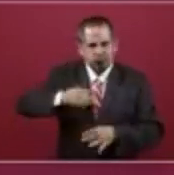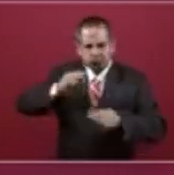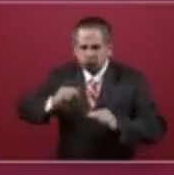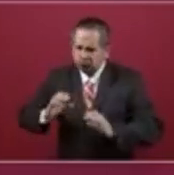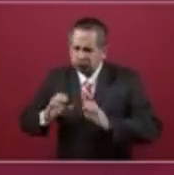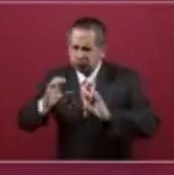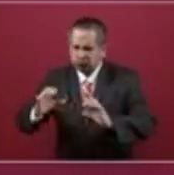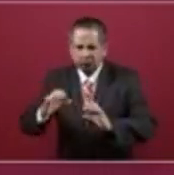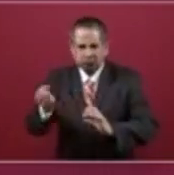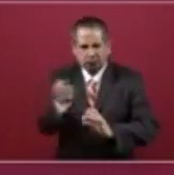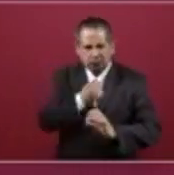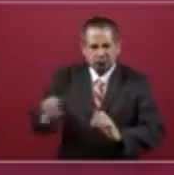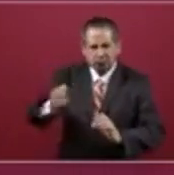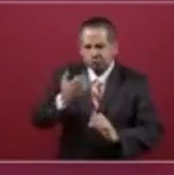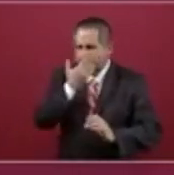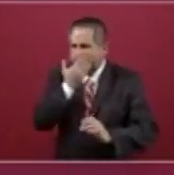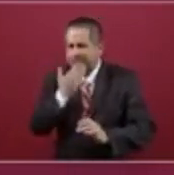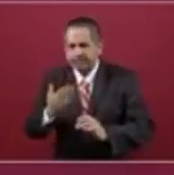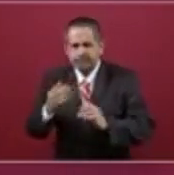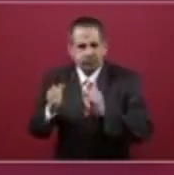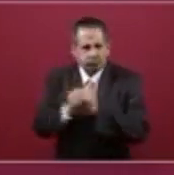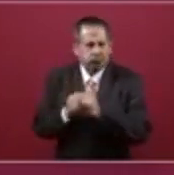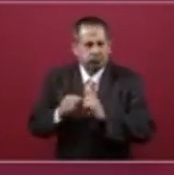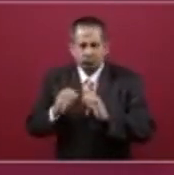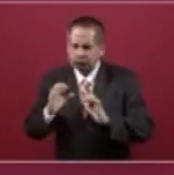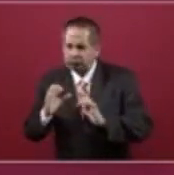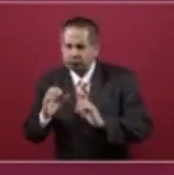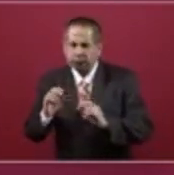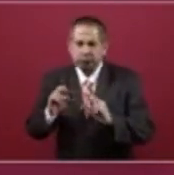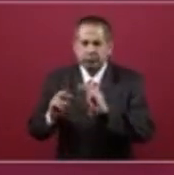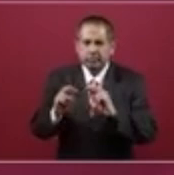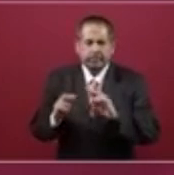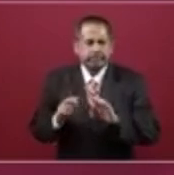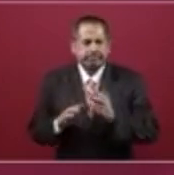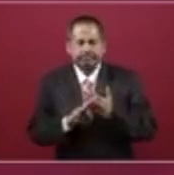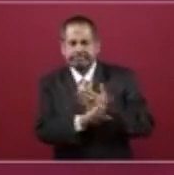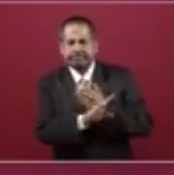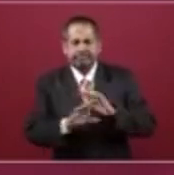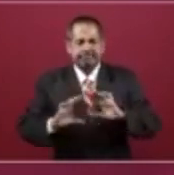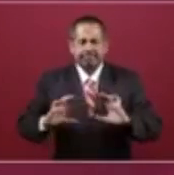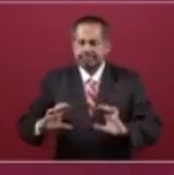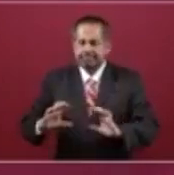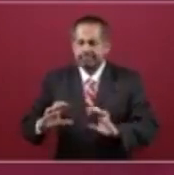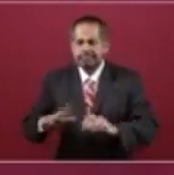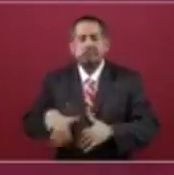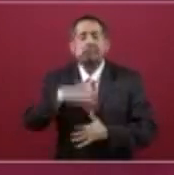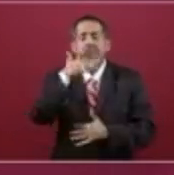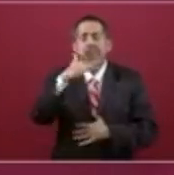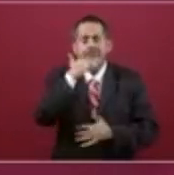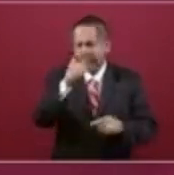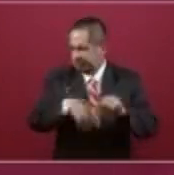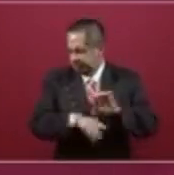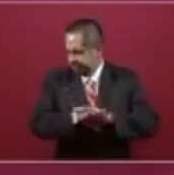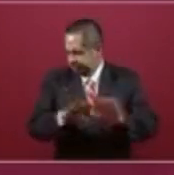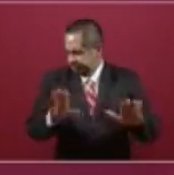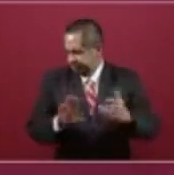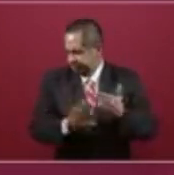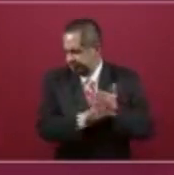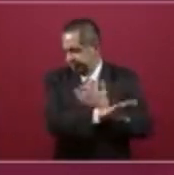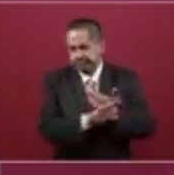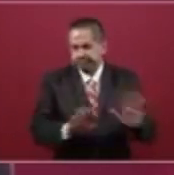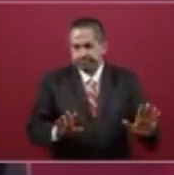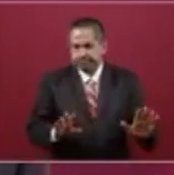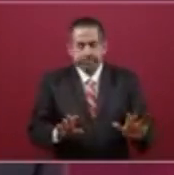con eficiencia y al mismo tiempo evitando la corrupción.